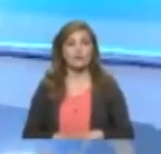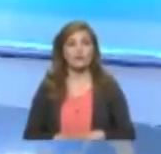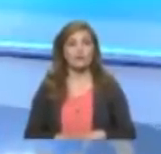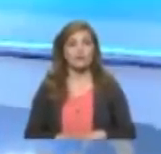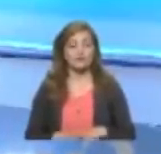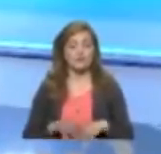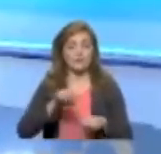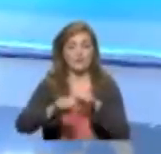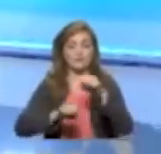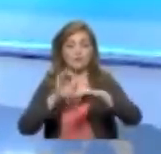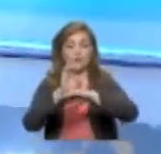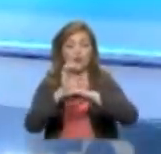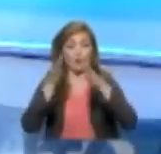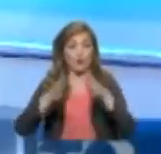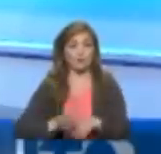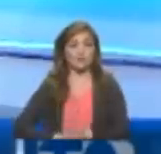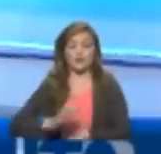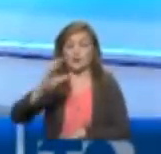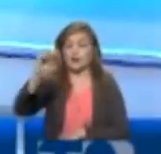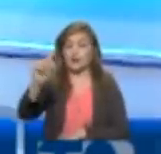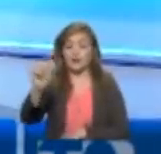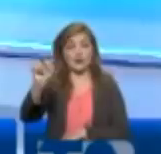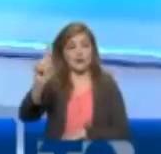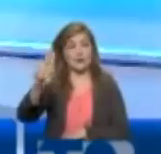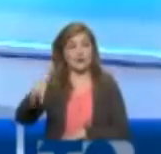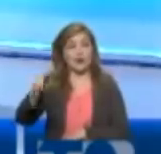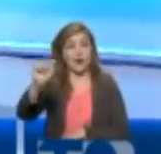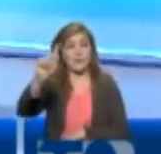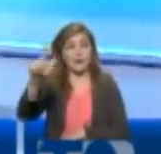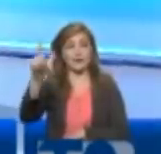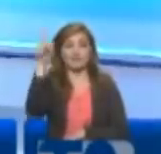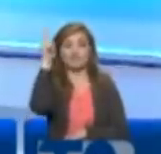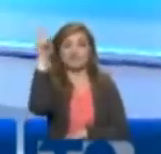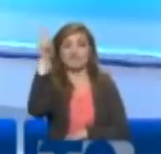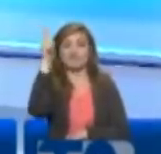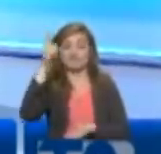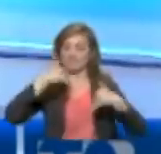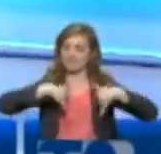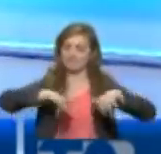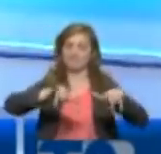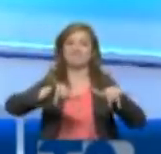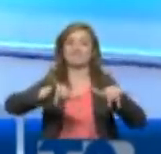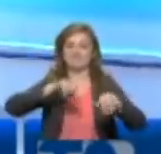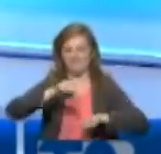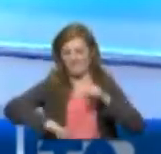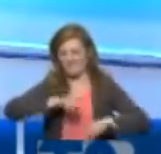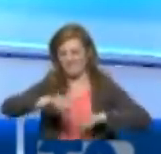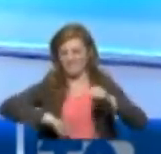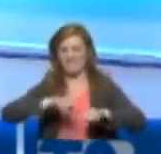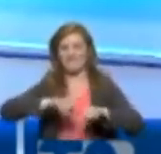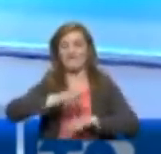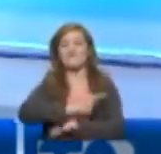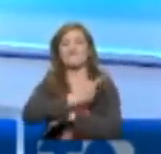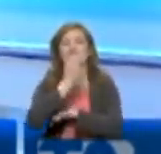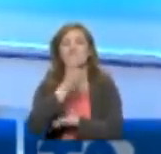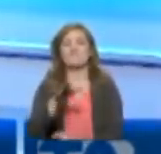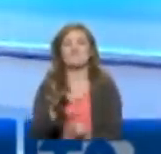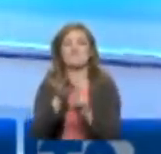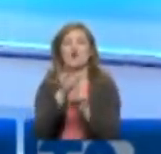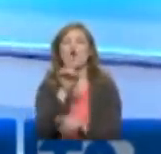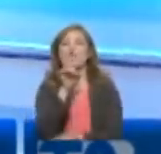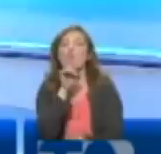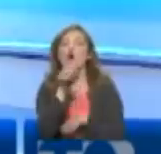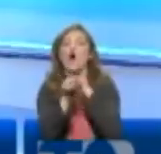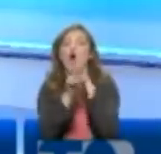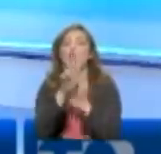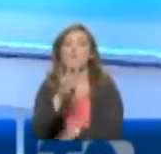el ciclista ecuatoriano richard clara paz ratifica su liderazgo en el giro de italia el día de su cumpleaños familiares